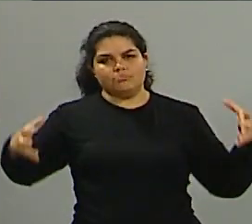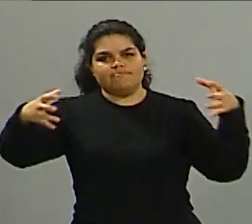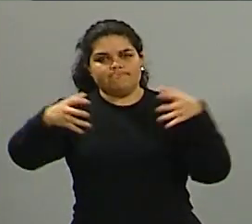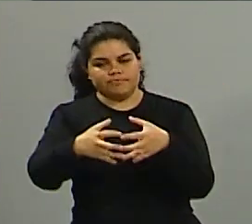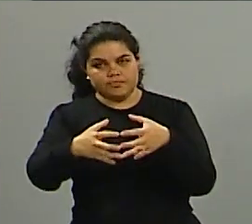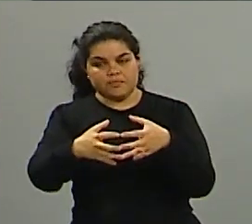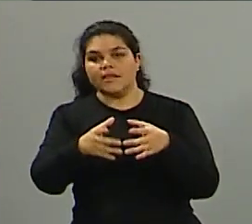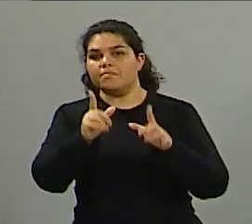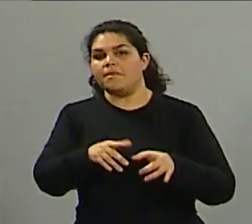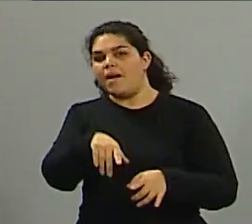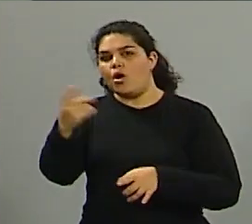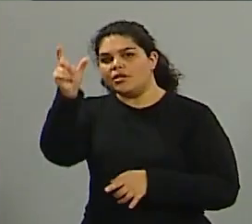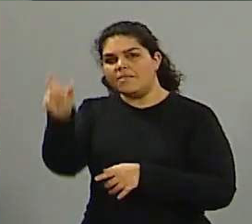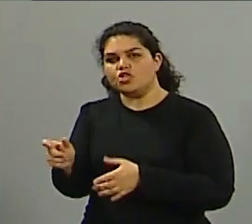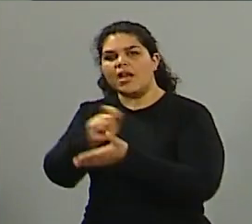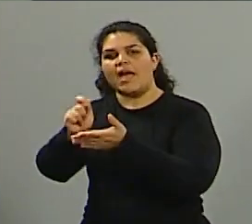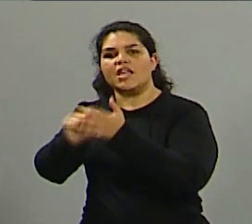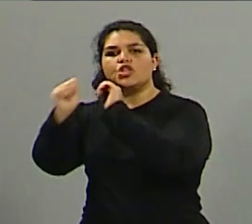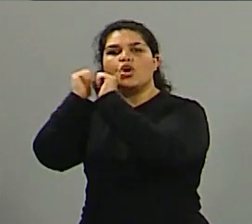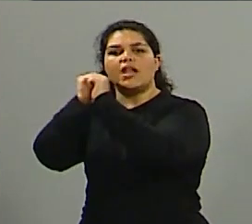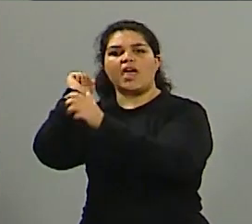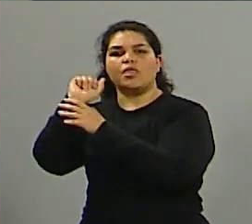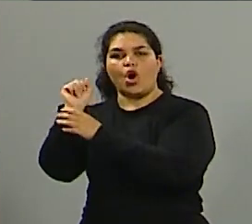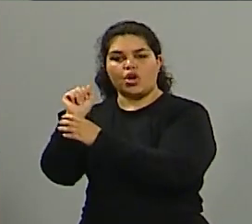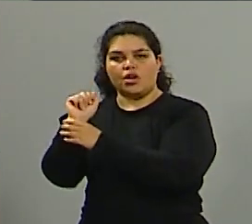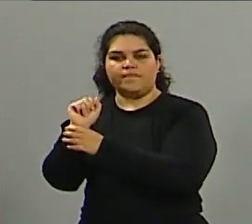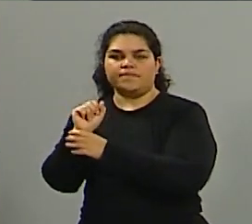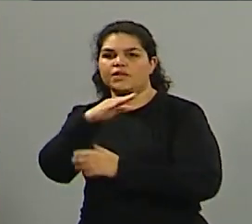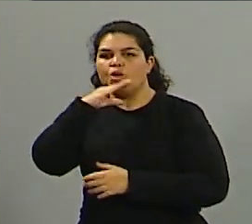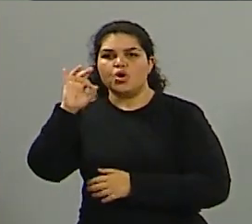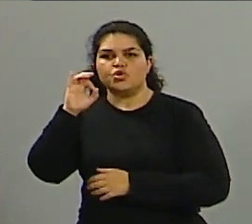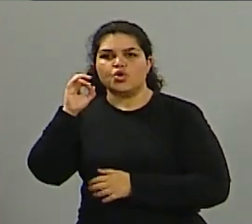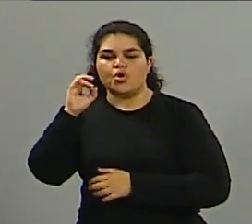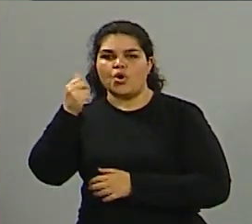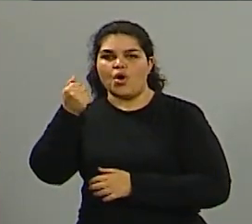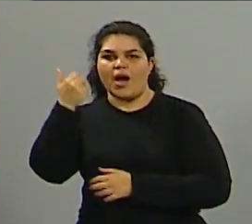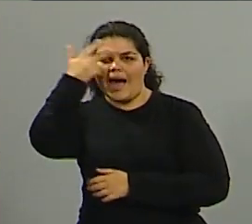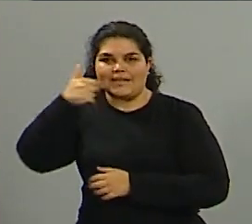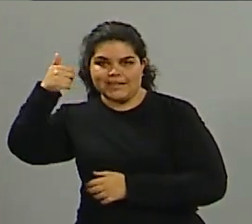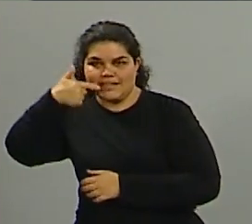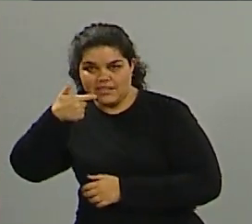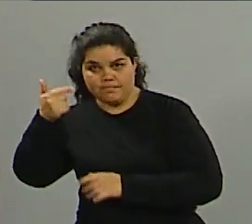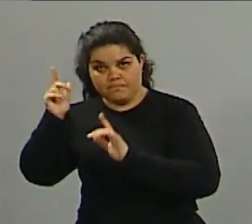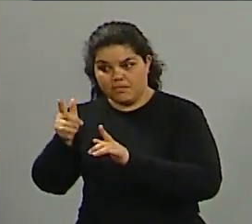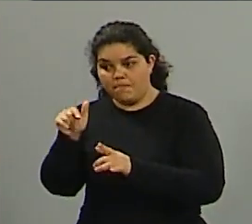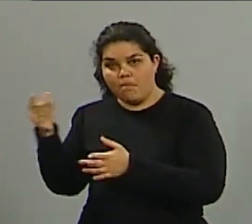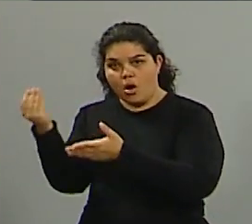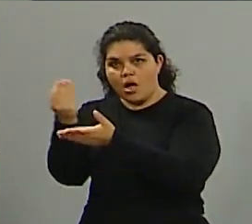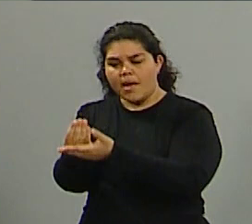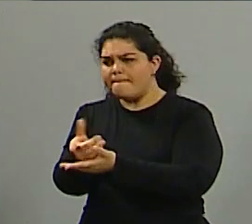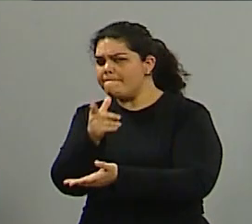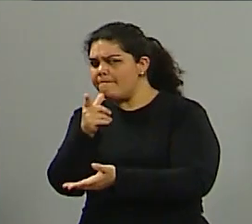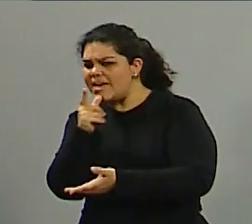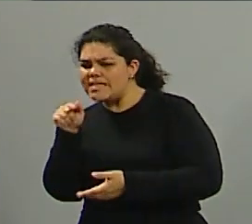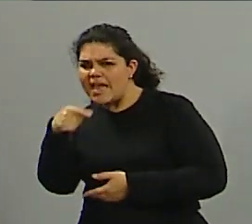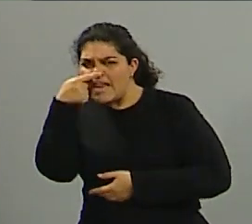Lynch, que él dice, no sé si San Martín realmente le interesa la política como gobernador-intendente. No sé si le